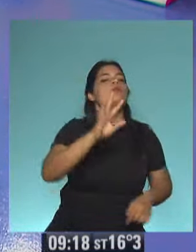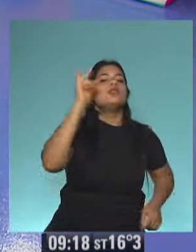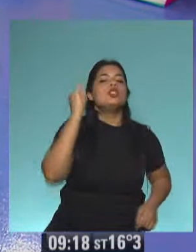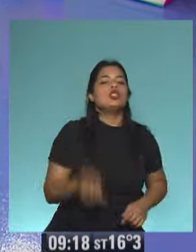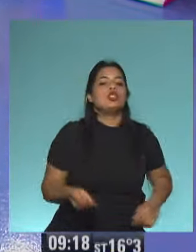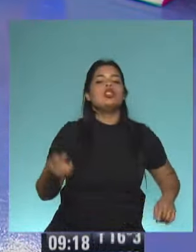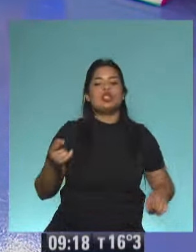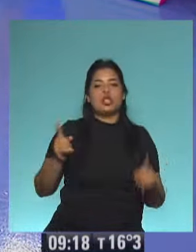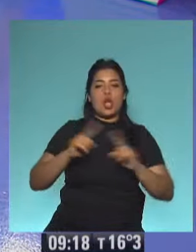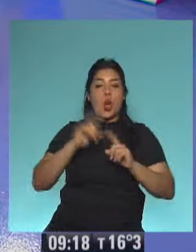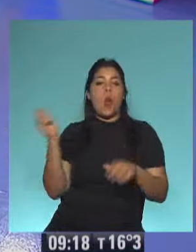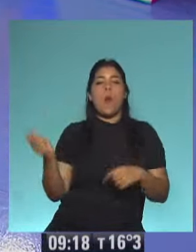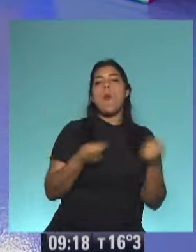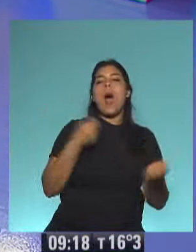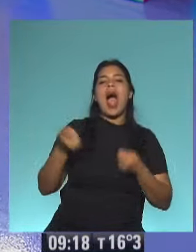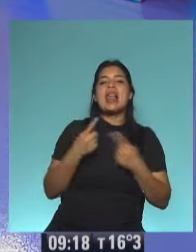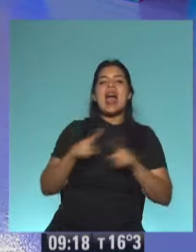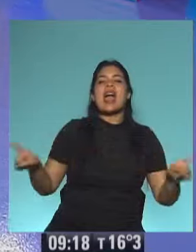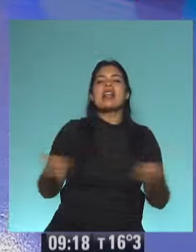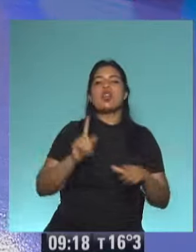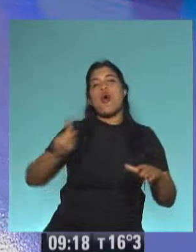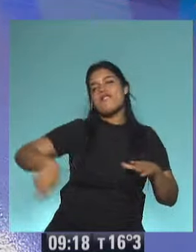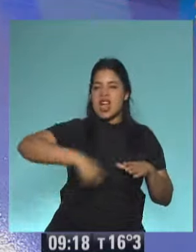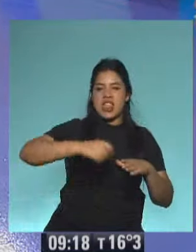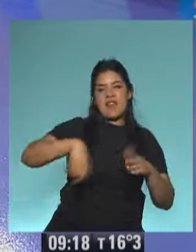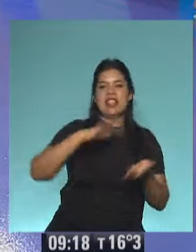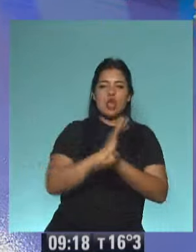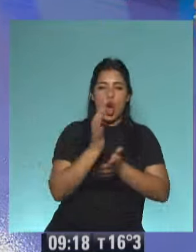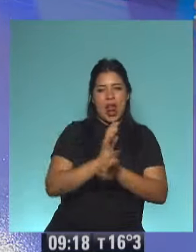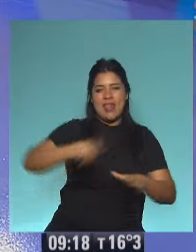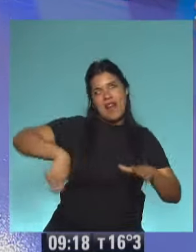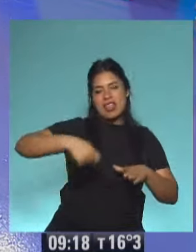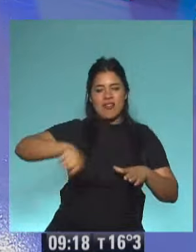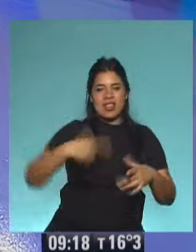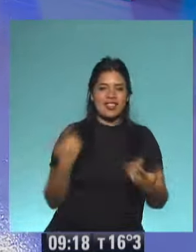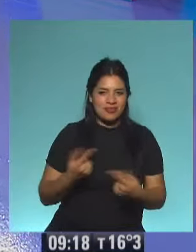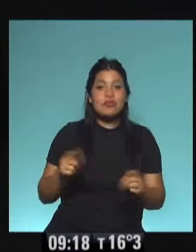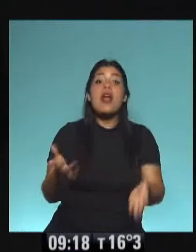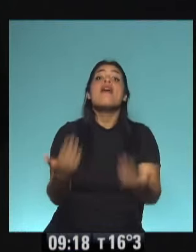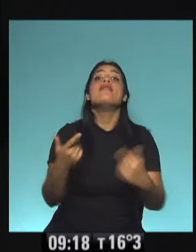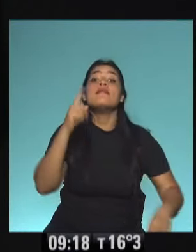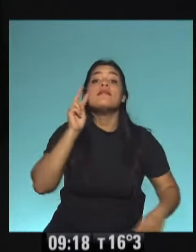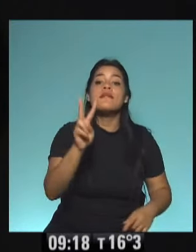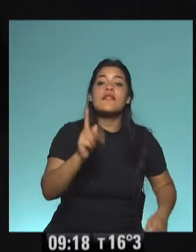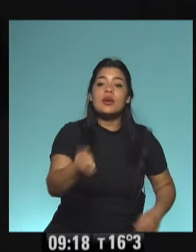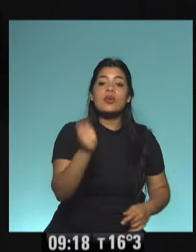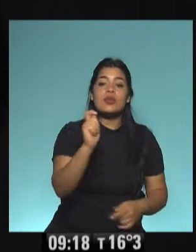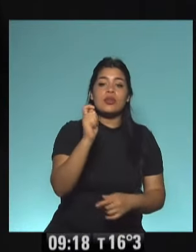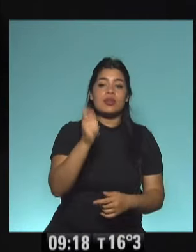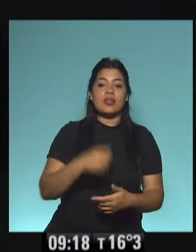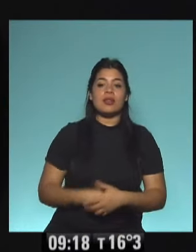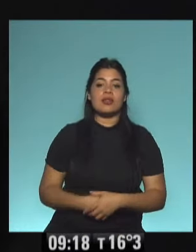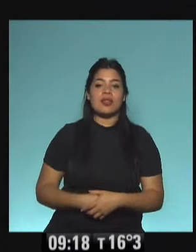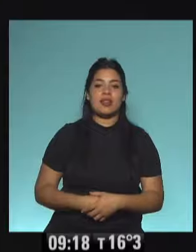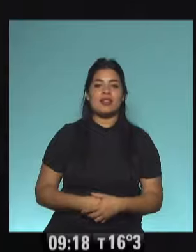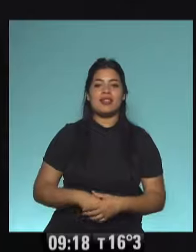bate, ollas. Bate que bate el chocolate. Entre espuma de la silla, ella es la señora